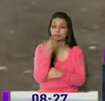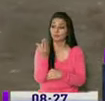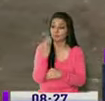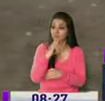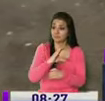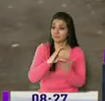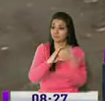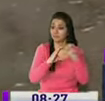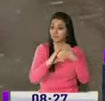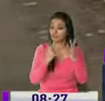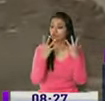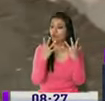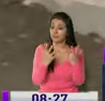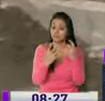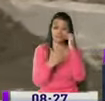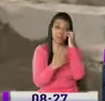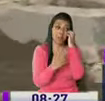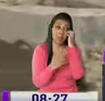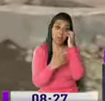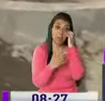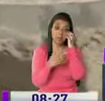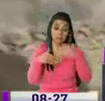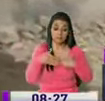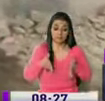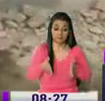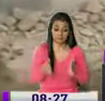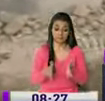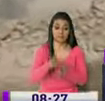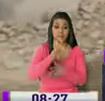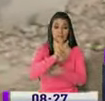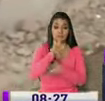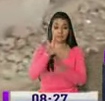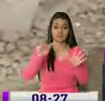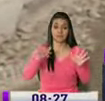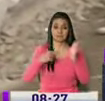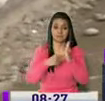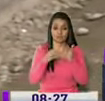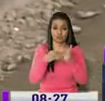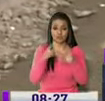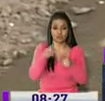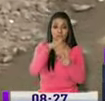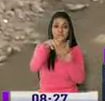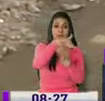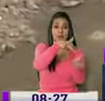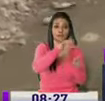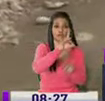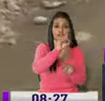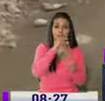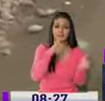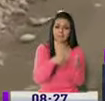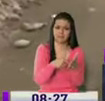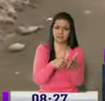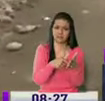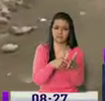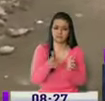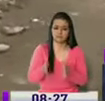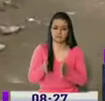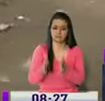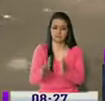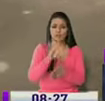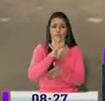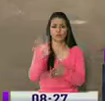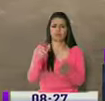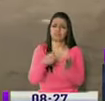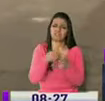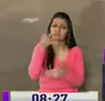de estas obras? La obra, la 17 de septiembre, es de $336,000, el parque de $80,000. Estamos hablando con esta calle de 44,000, estamos